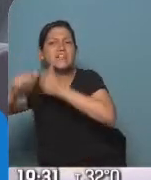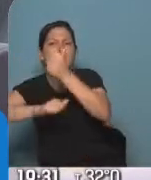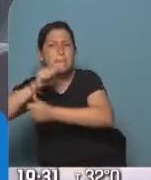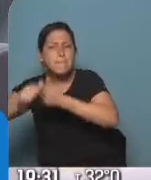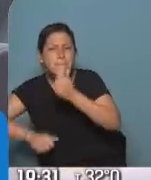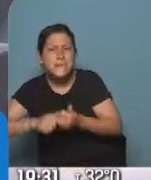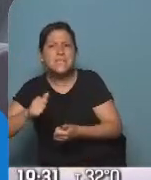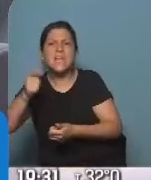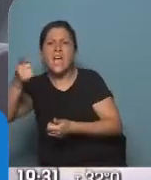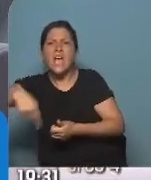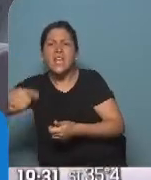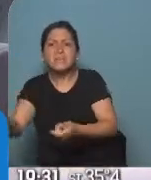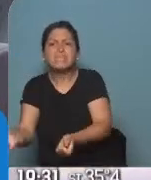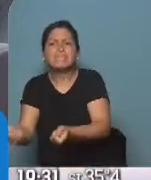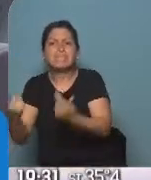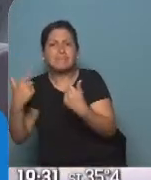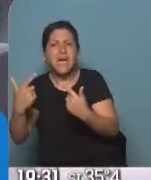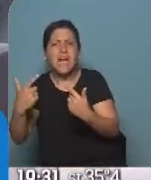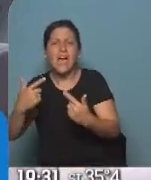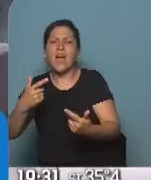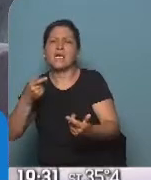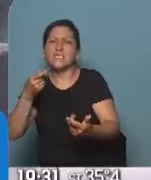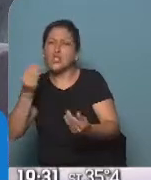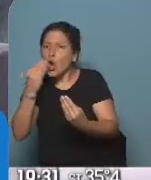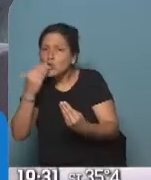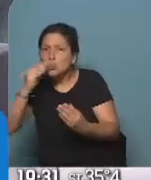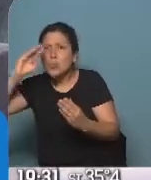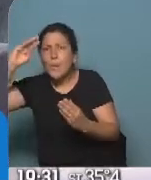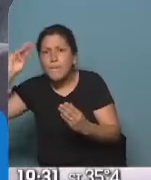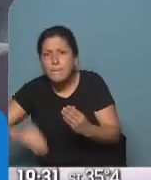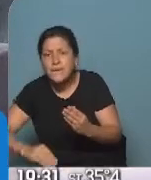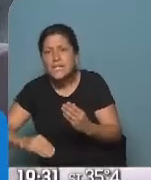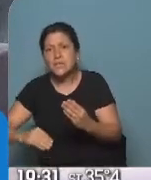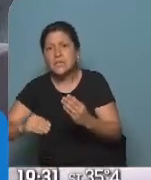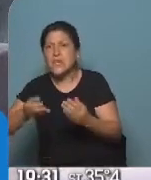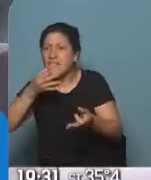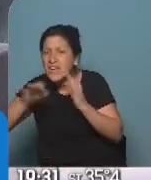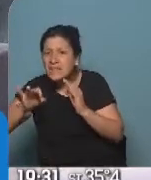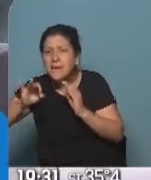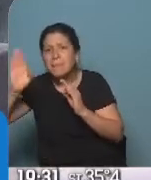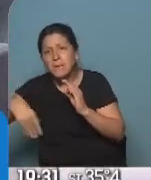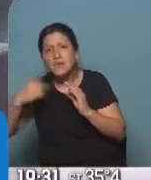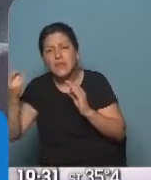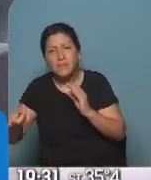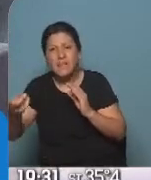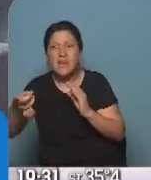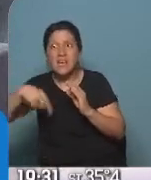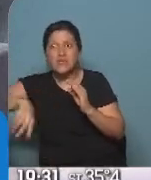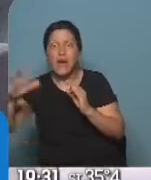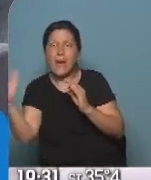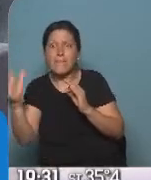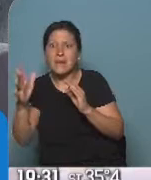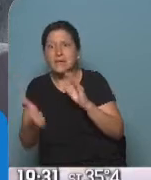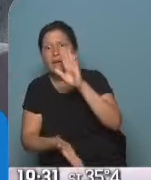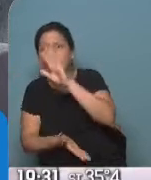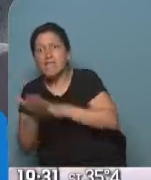manera están marcando que tienen una desaceleración en las ventas y que podrían llegar incluso a irse del país. ¿Eso va a hacer que el dólar